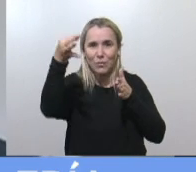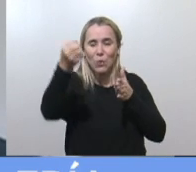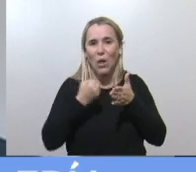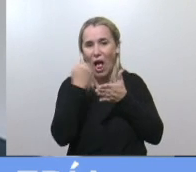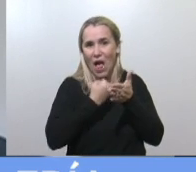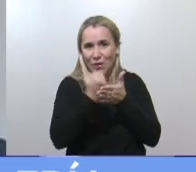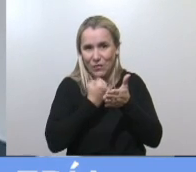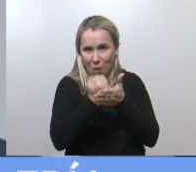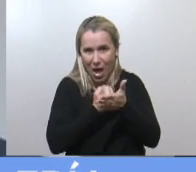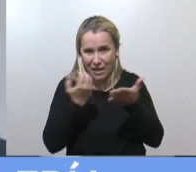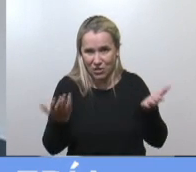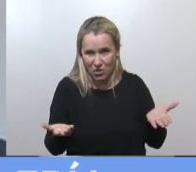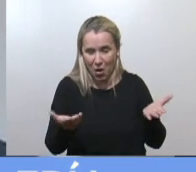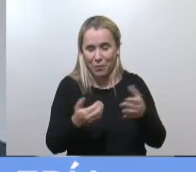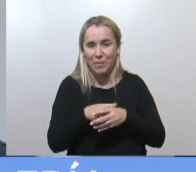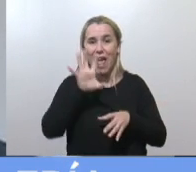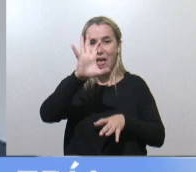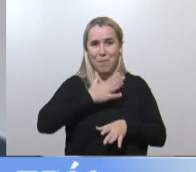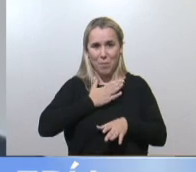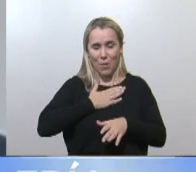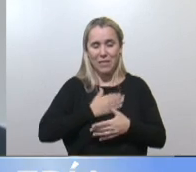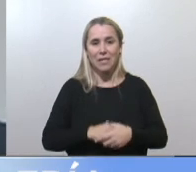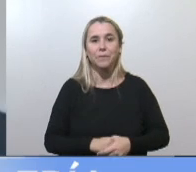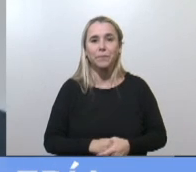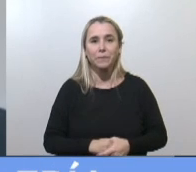de cara al futuro en nuestra provincia.